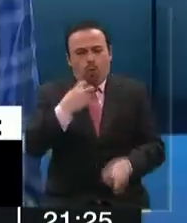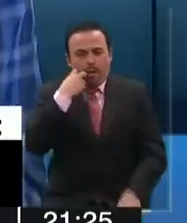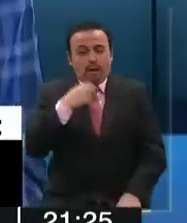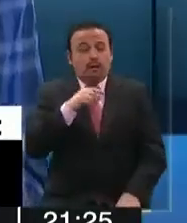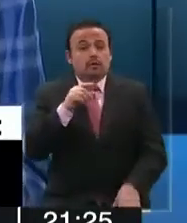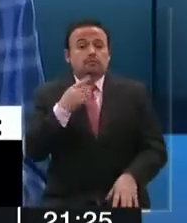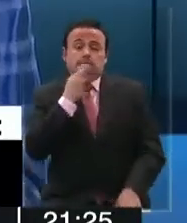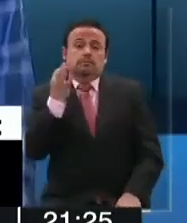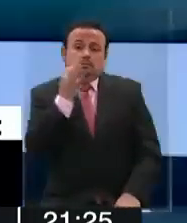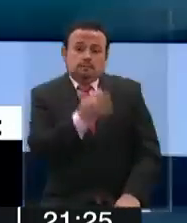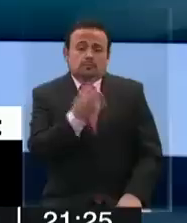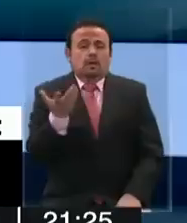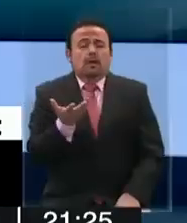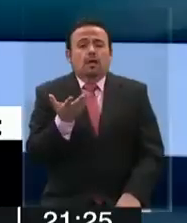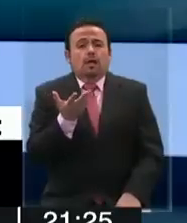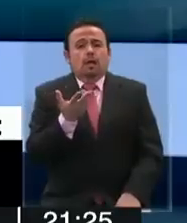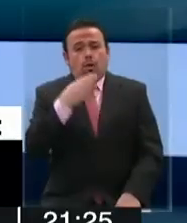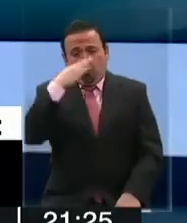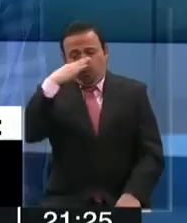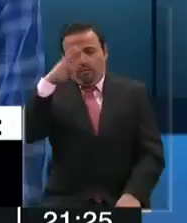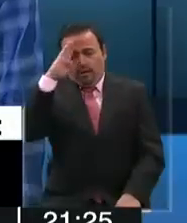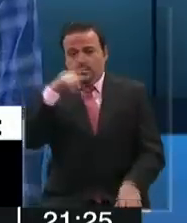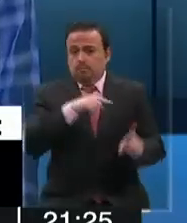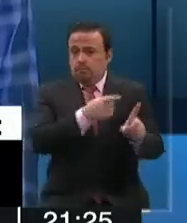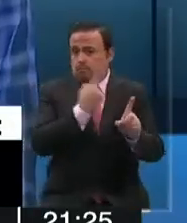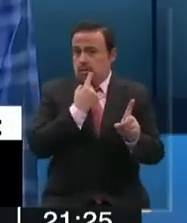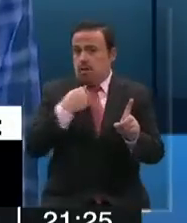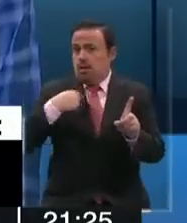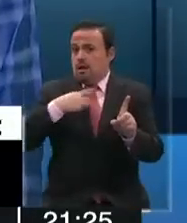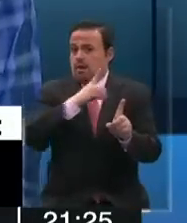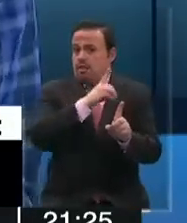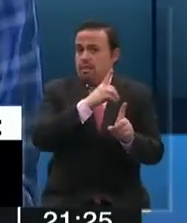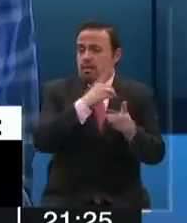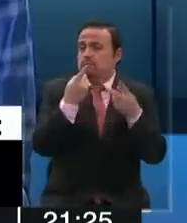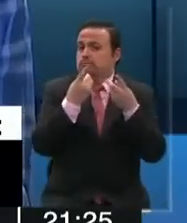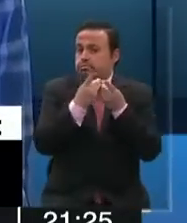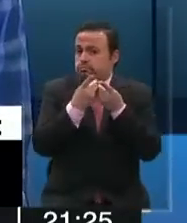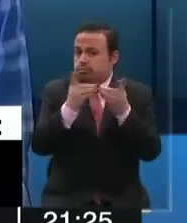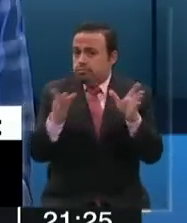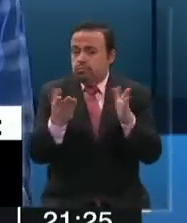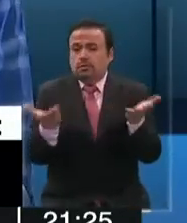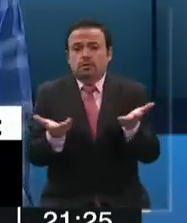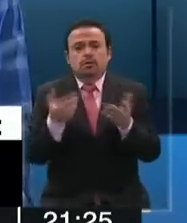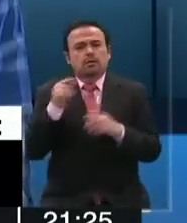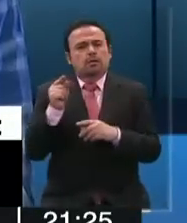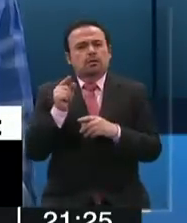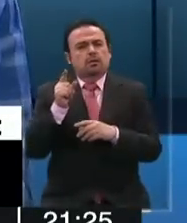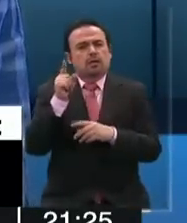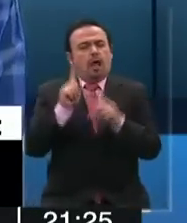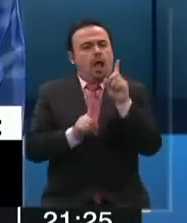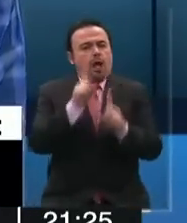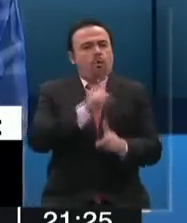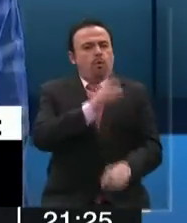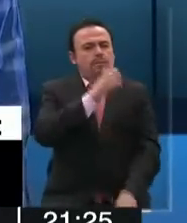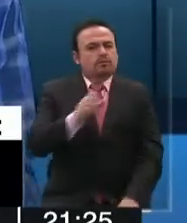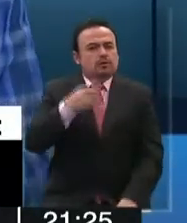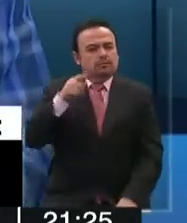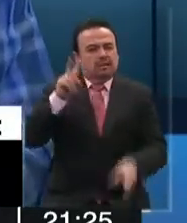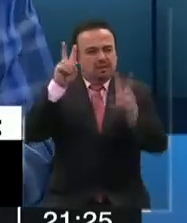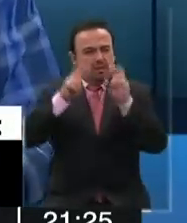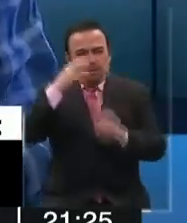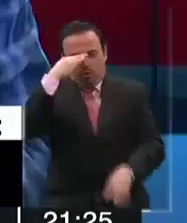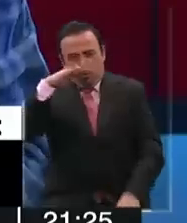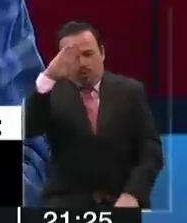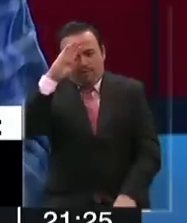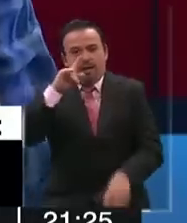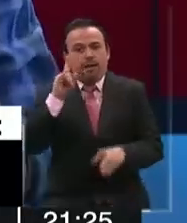Cuba de democracia este tema con Cuba algunas personas lo han utilizado expresamente